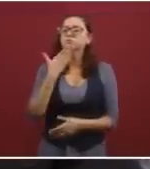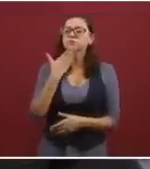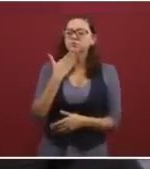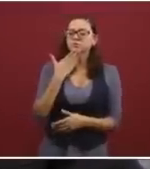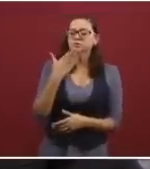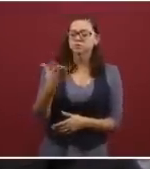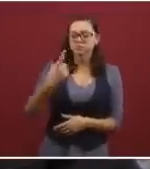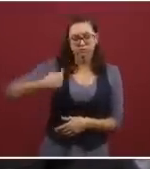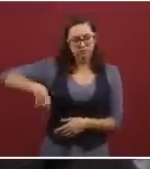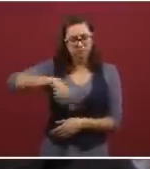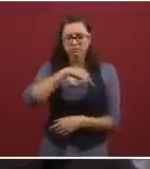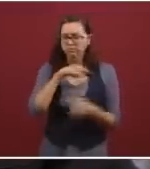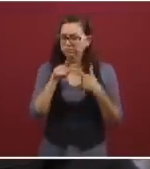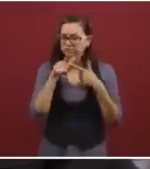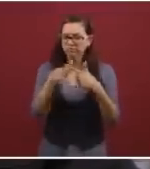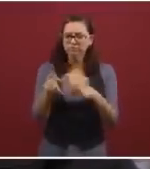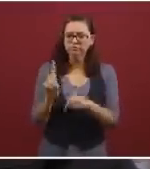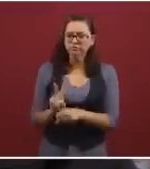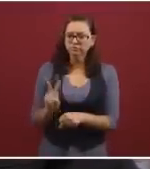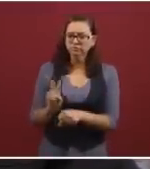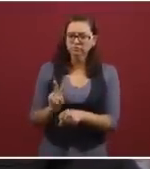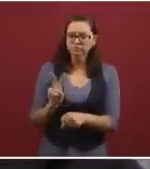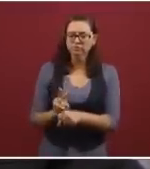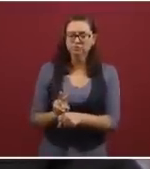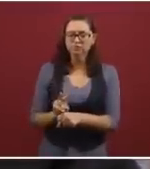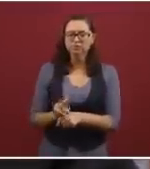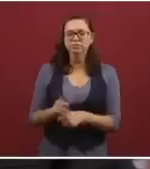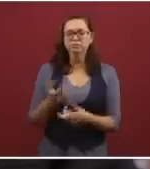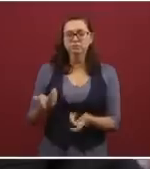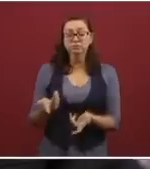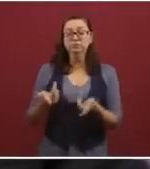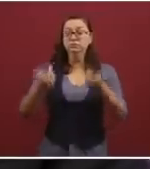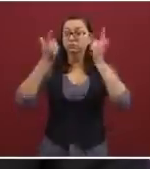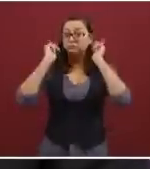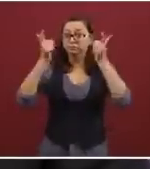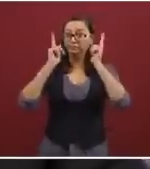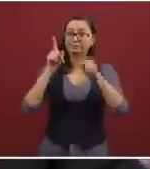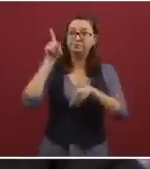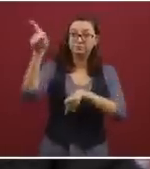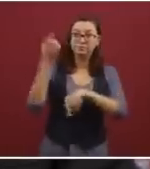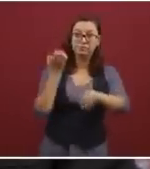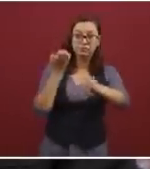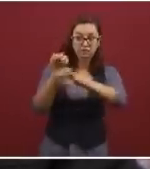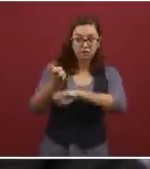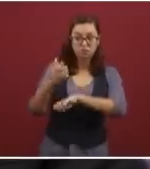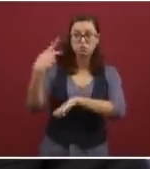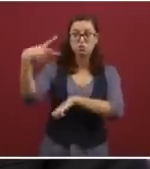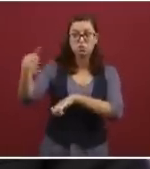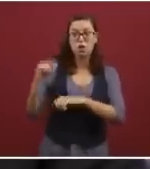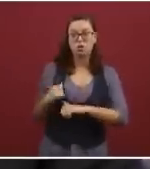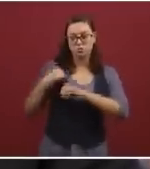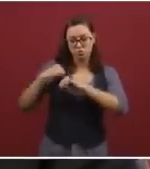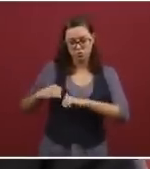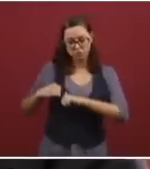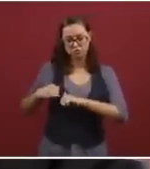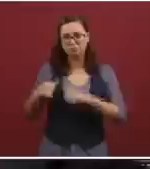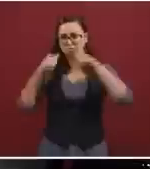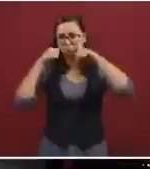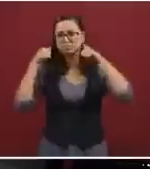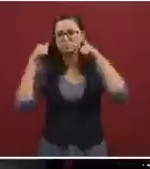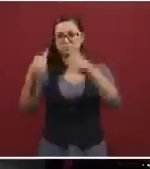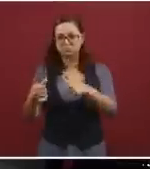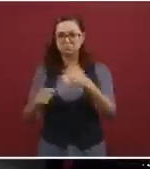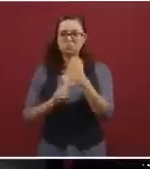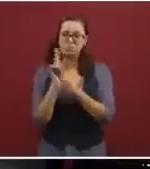damos seguimiento. Pero yo espero que las autoridades locales tomen cartas en el asunto y se resuelva.